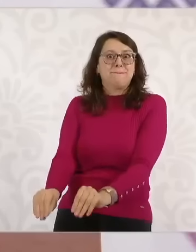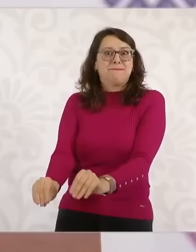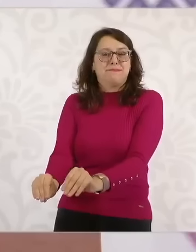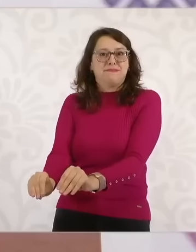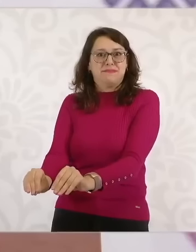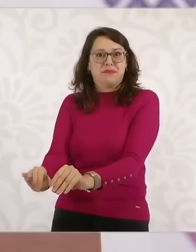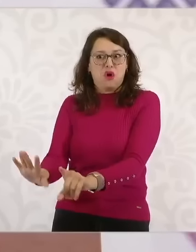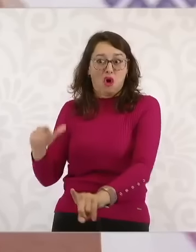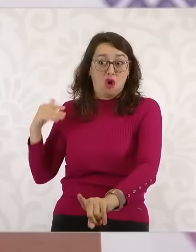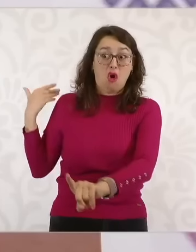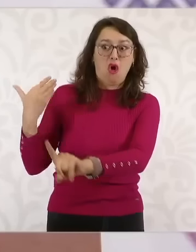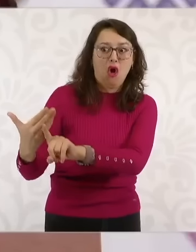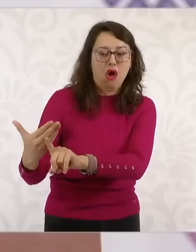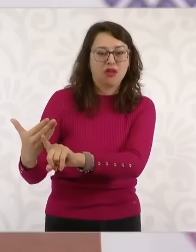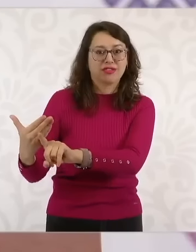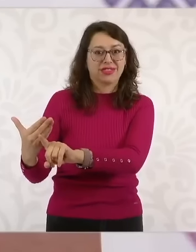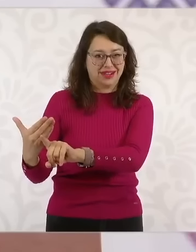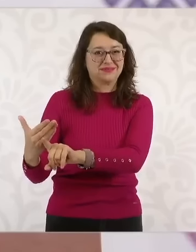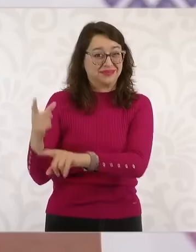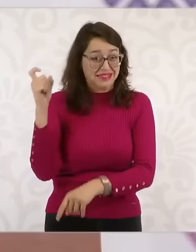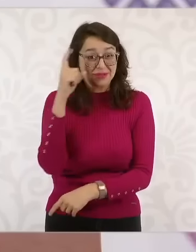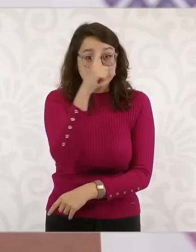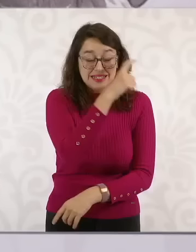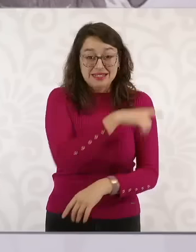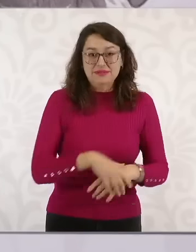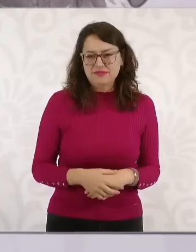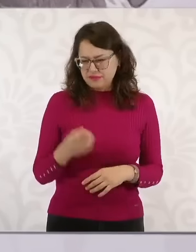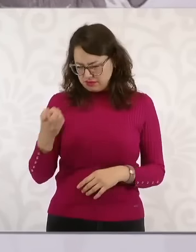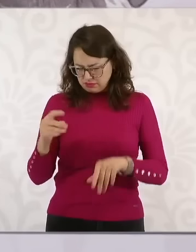porque censura del gobierno.